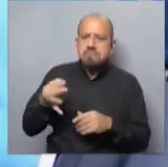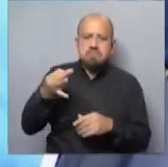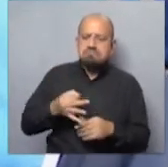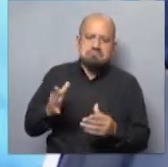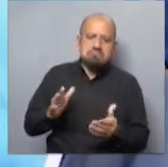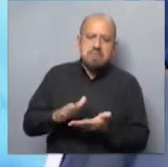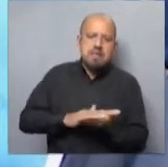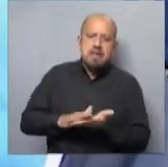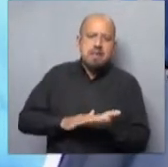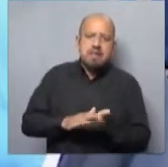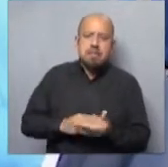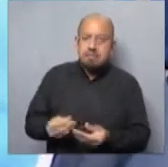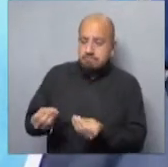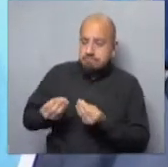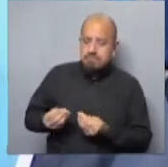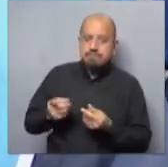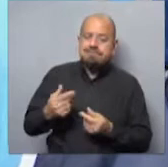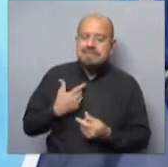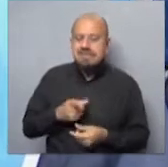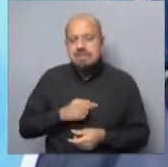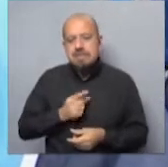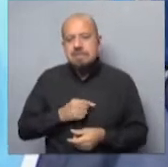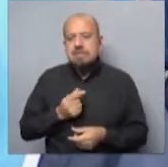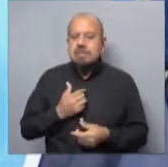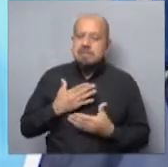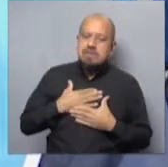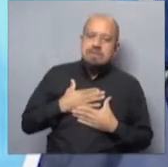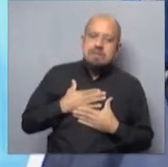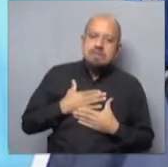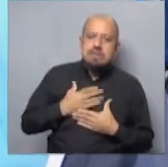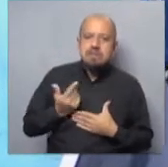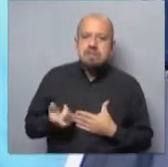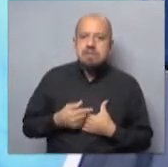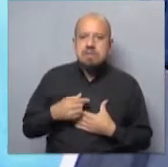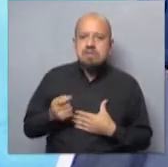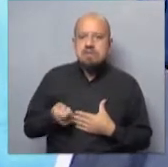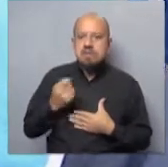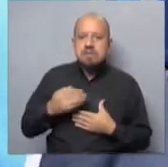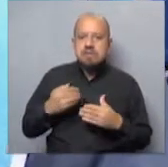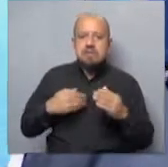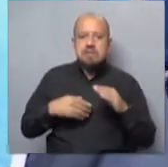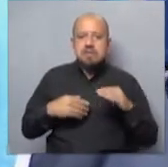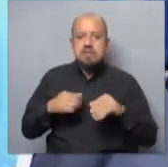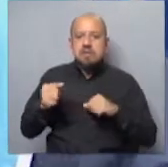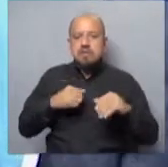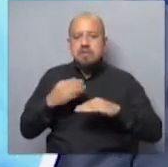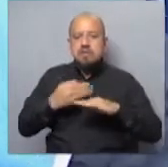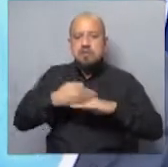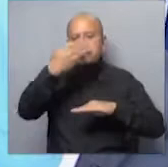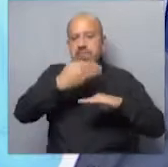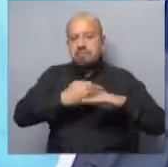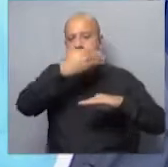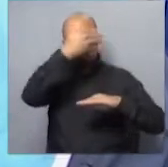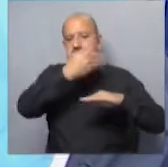dar. Entonces, eso duele, eso te humilla, no bajan la ventanilla como que uno no existe, pero si